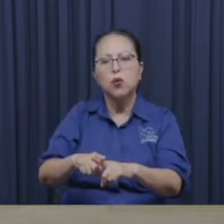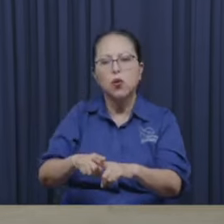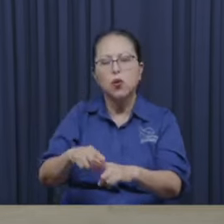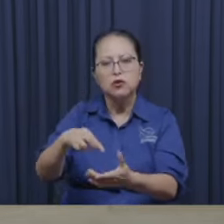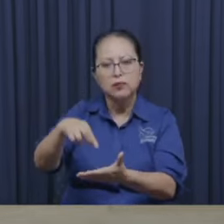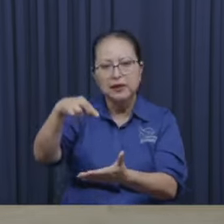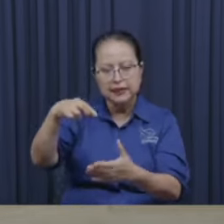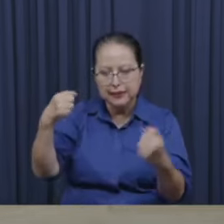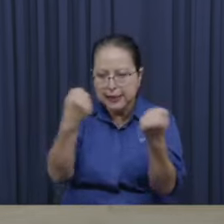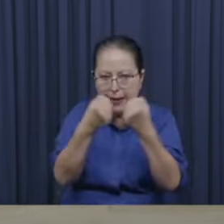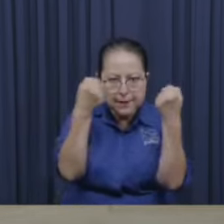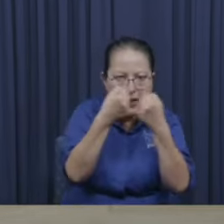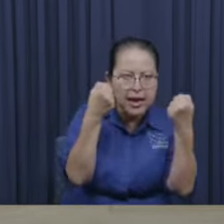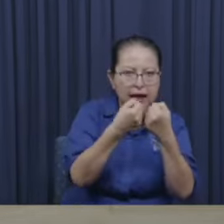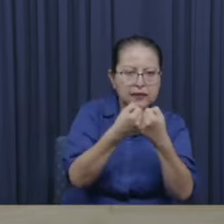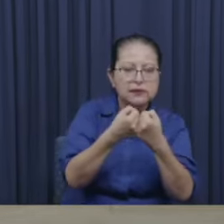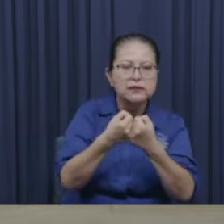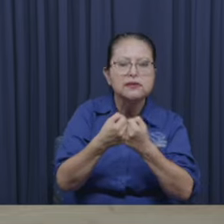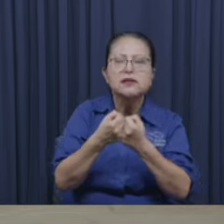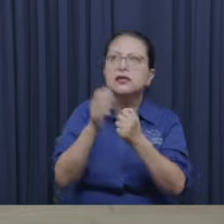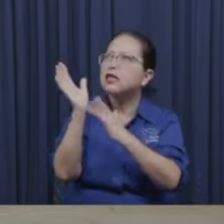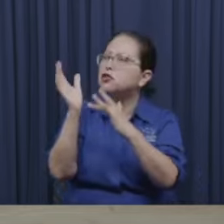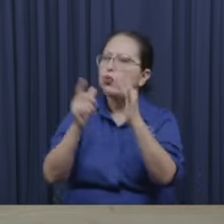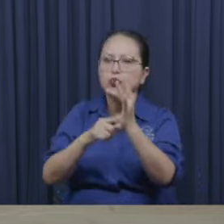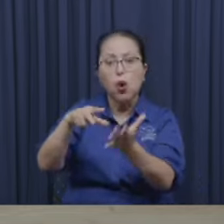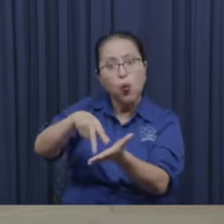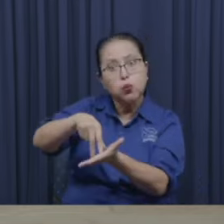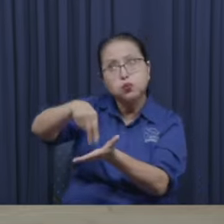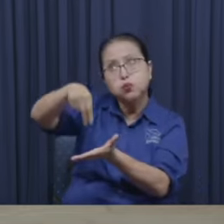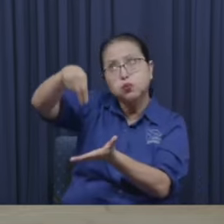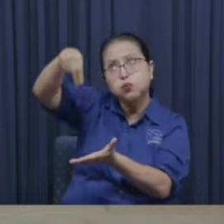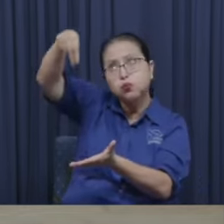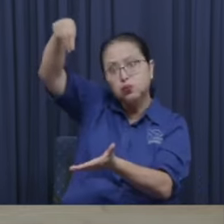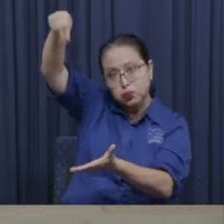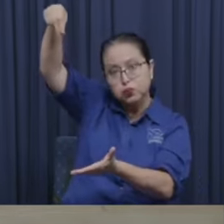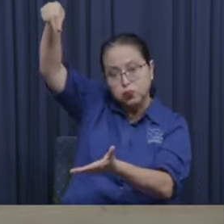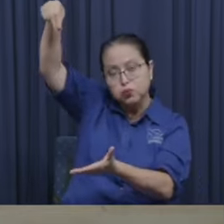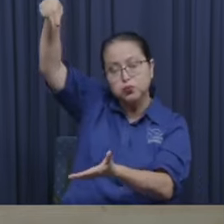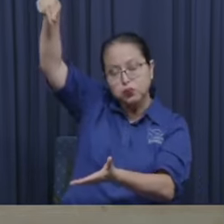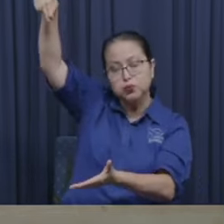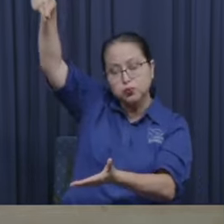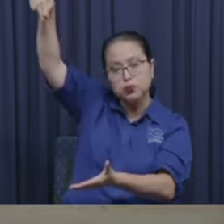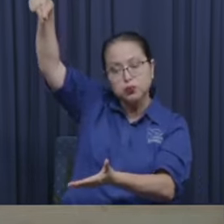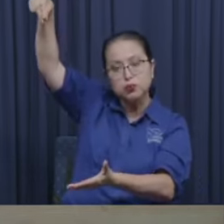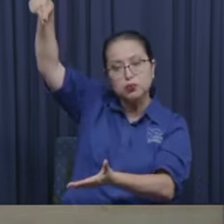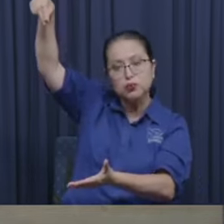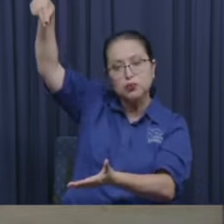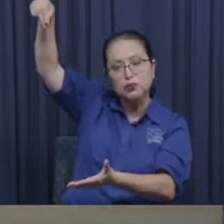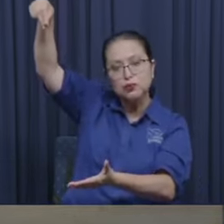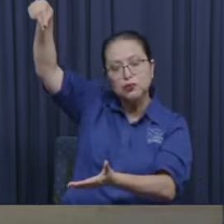nos llevas para que no parezcamos así